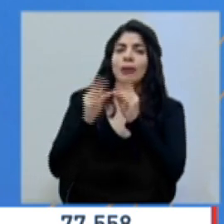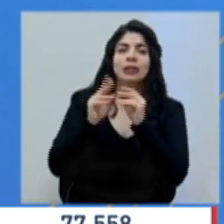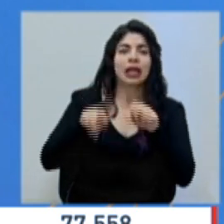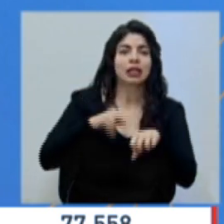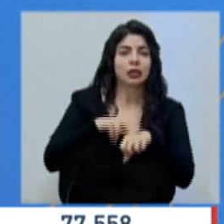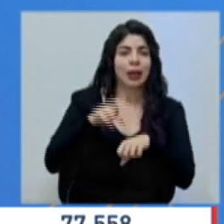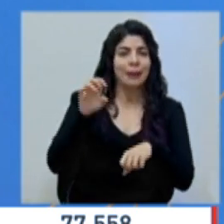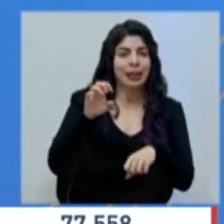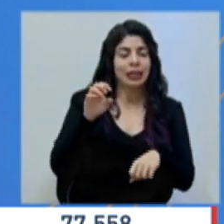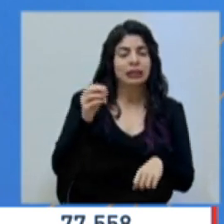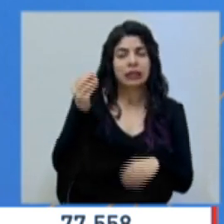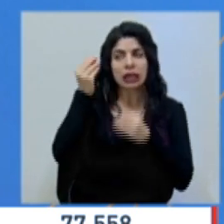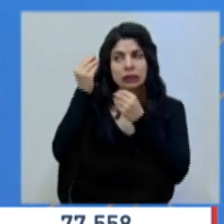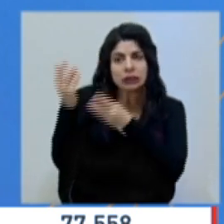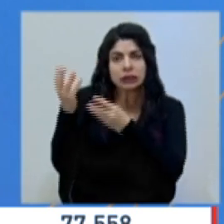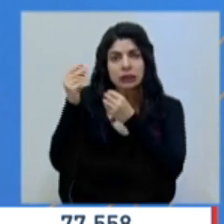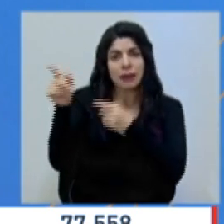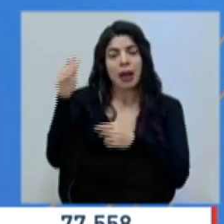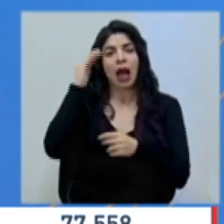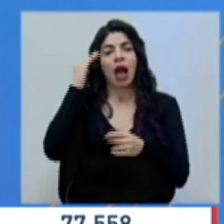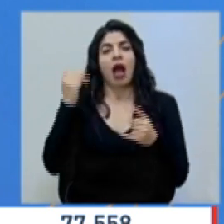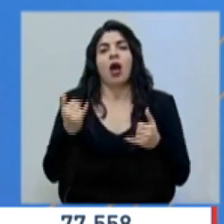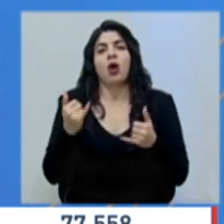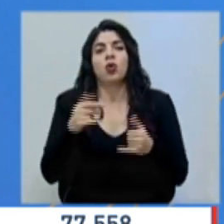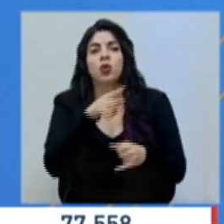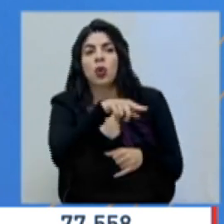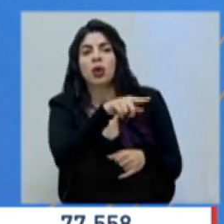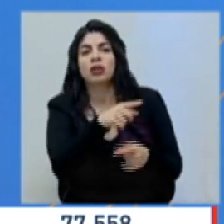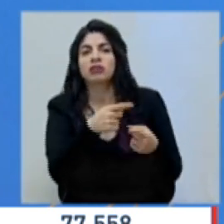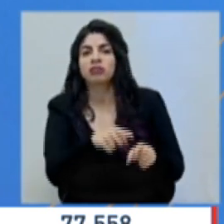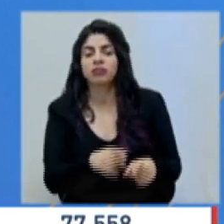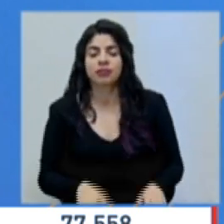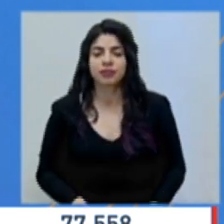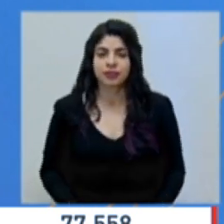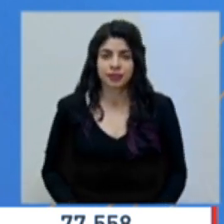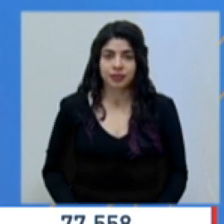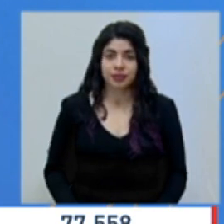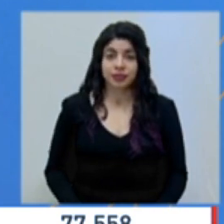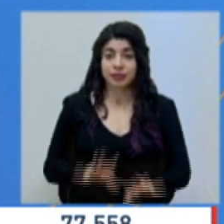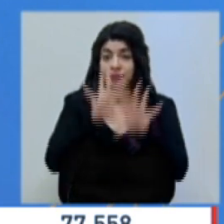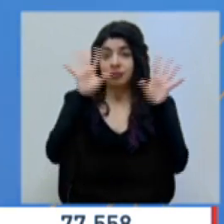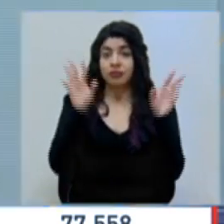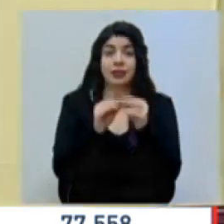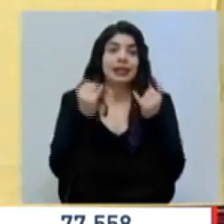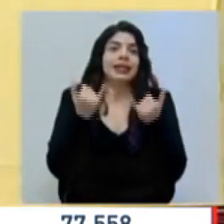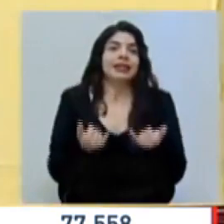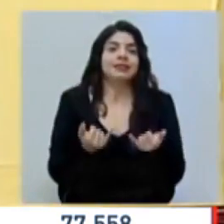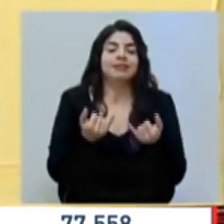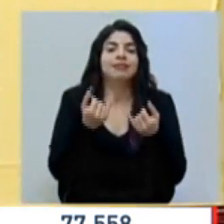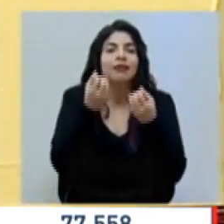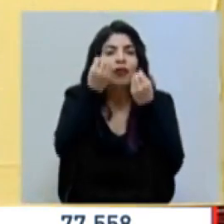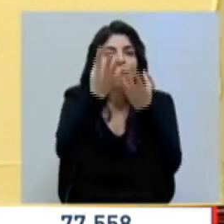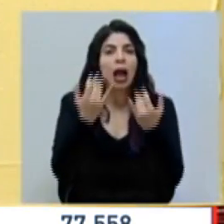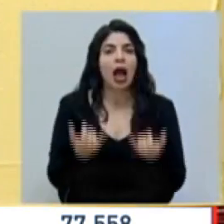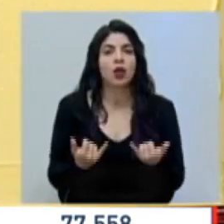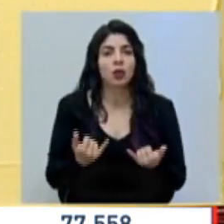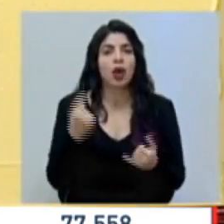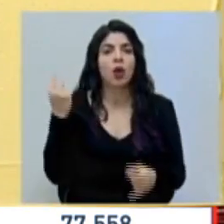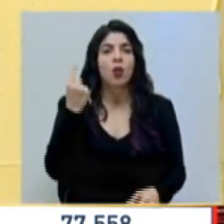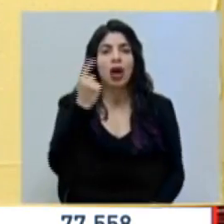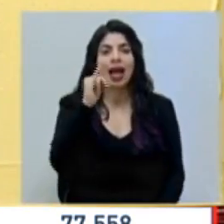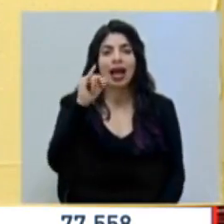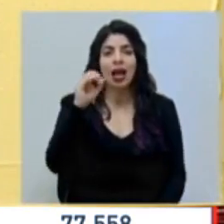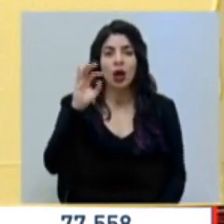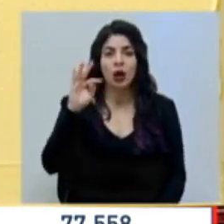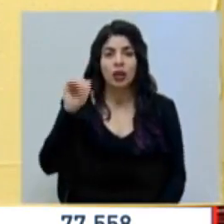Nacional de Emergencias para tenerlo actualizado sobre este sistema. Esta es la actualización del huracán Iota,